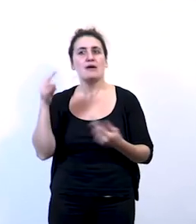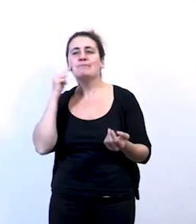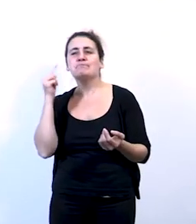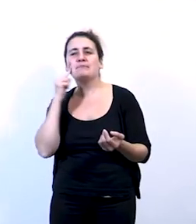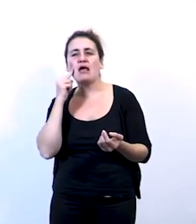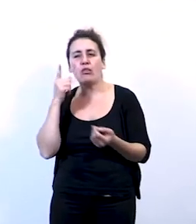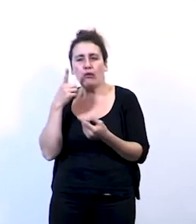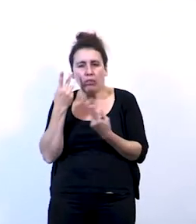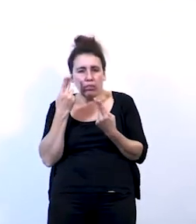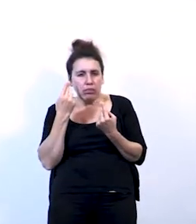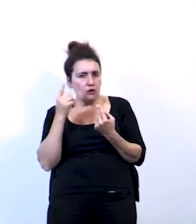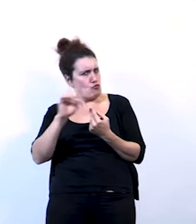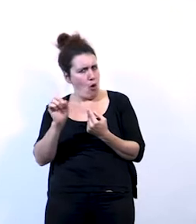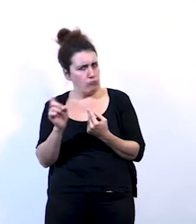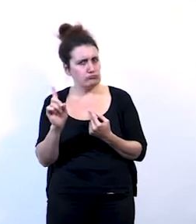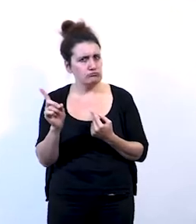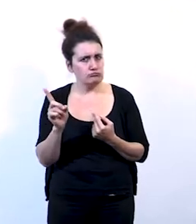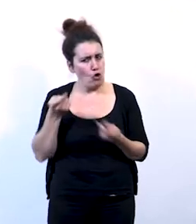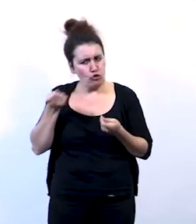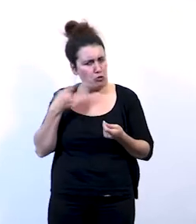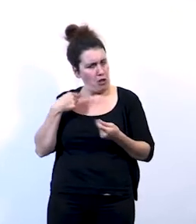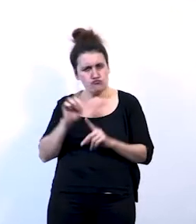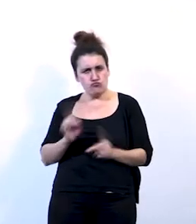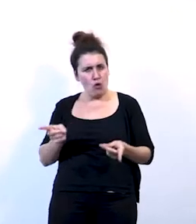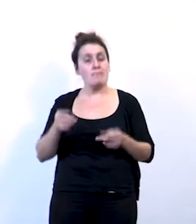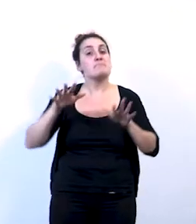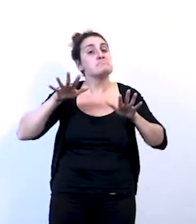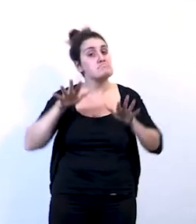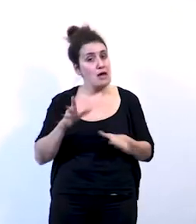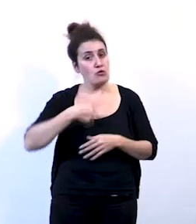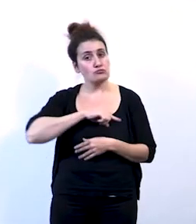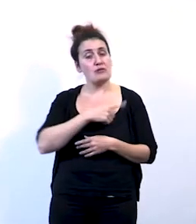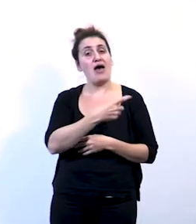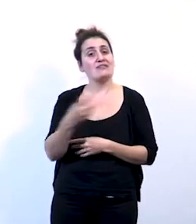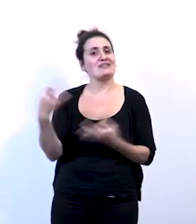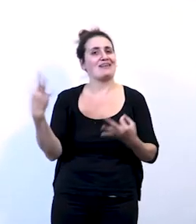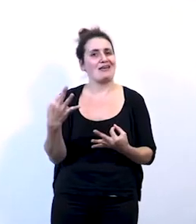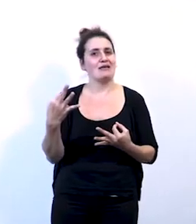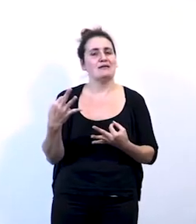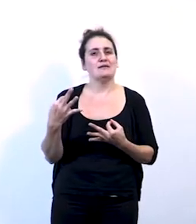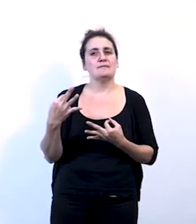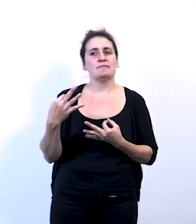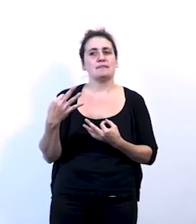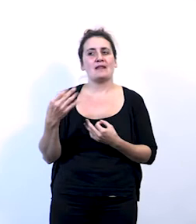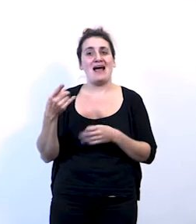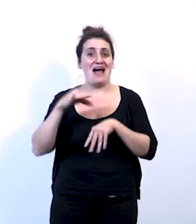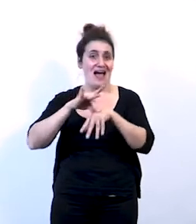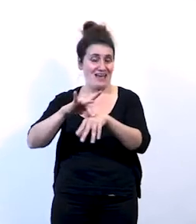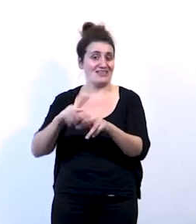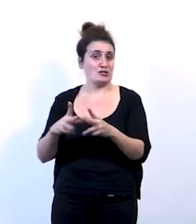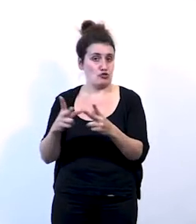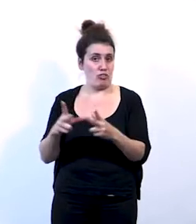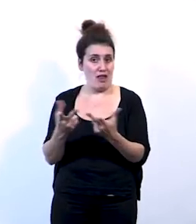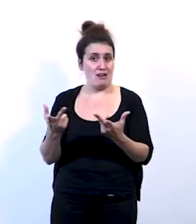no nos ha cogido, no nos ha controlado. Pero necesitamos una agenda social